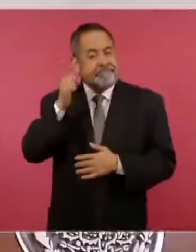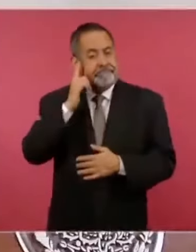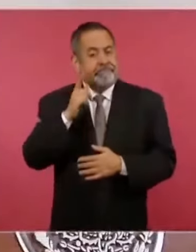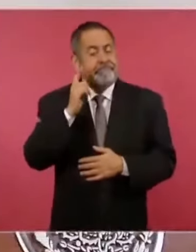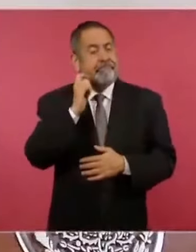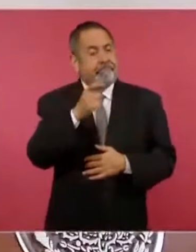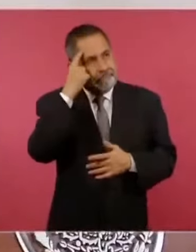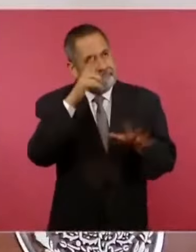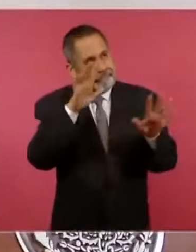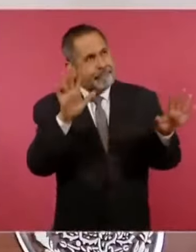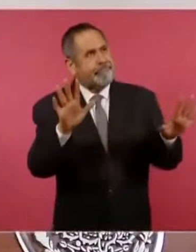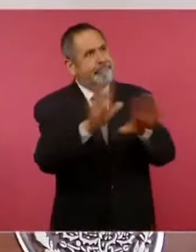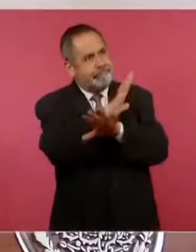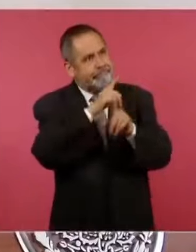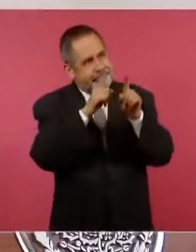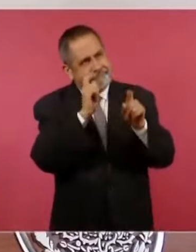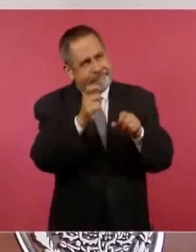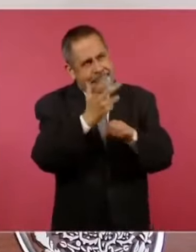que cambiaran